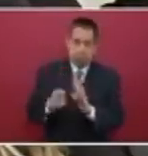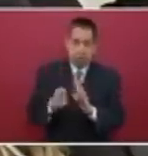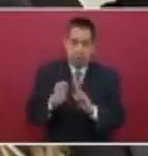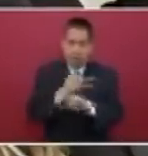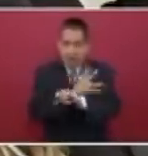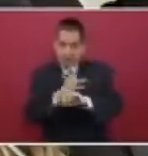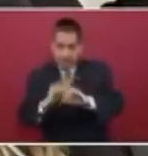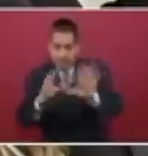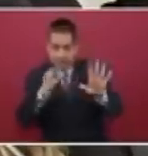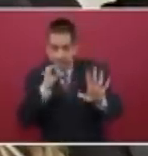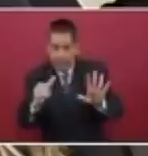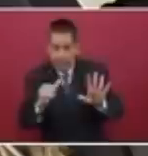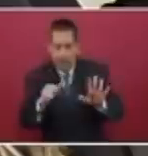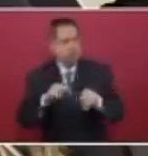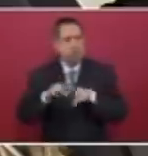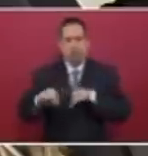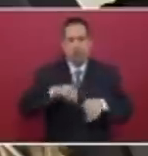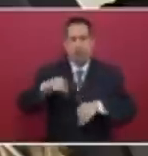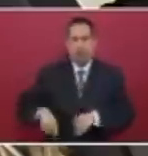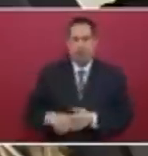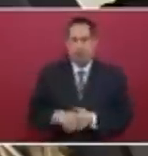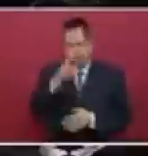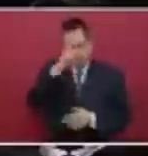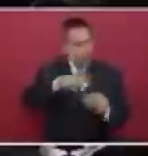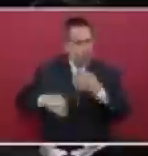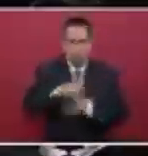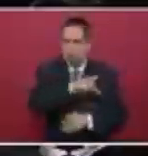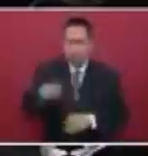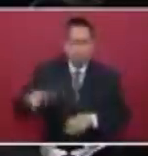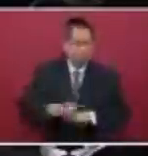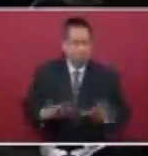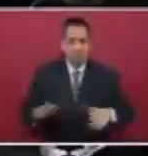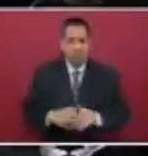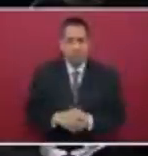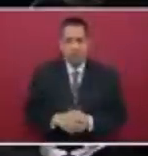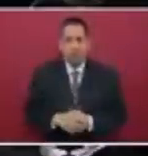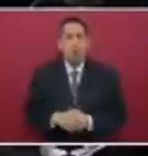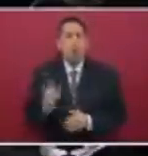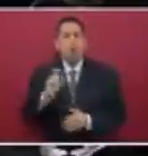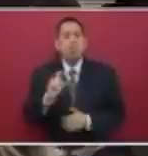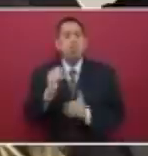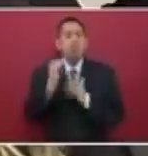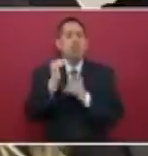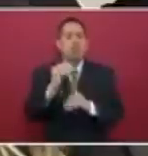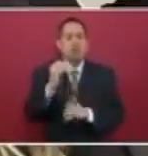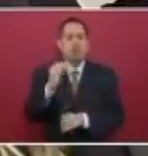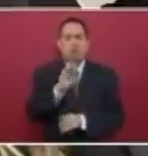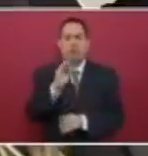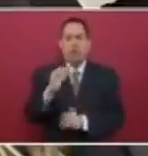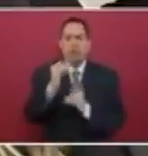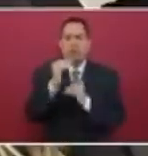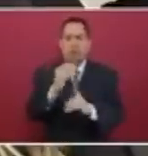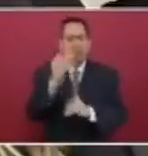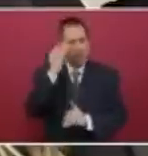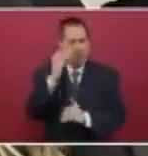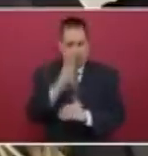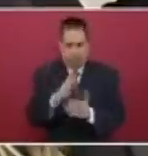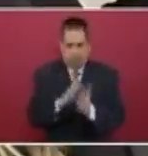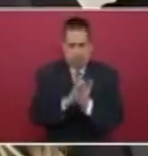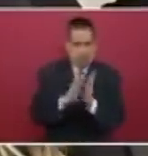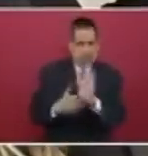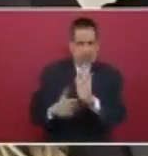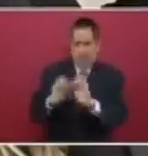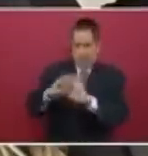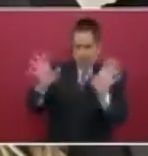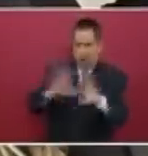transparentan no trabajan en el gobierno es para todos y hasta cuando tendrían de fecha límite para que presenten ya sus